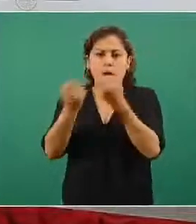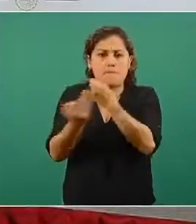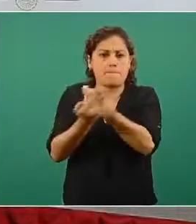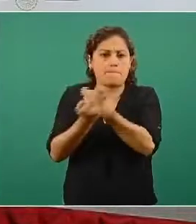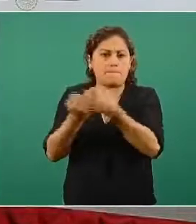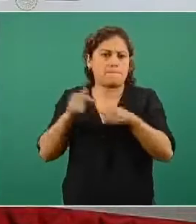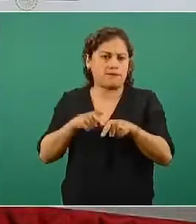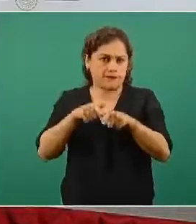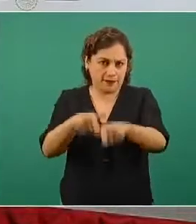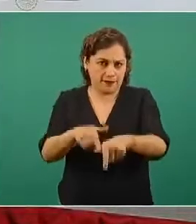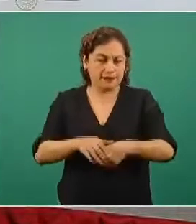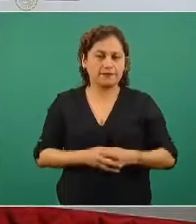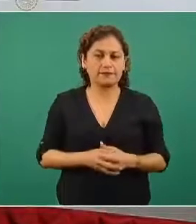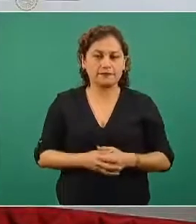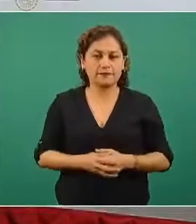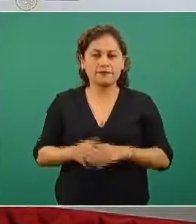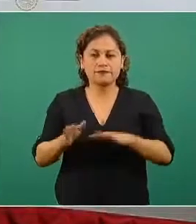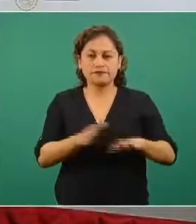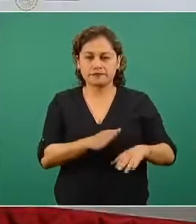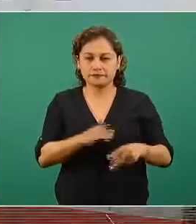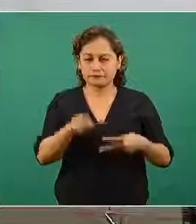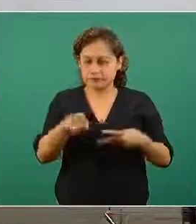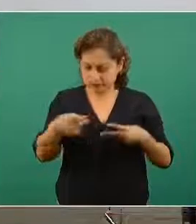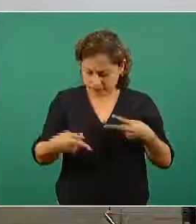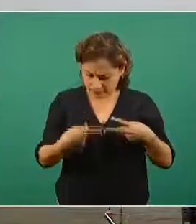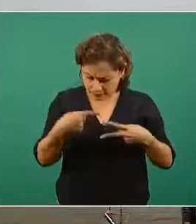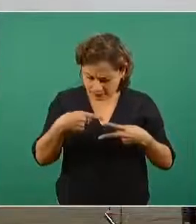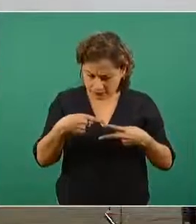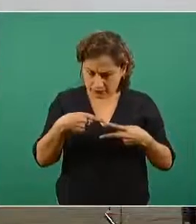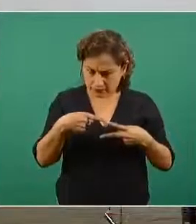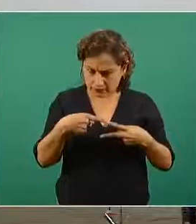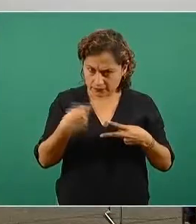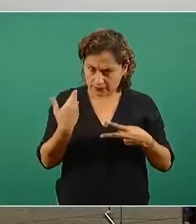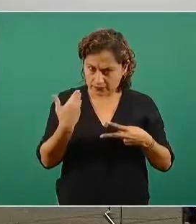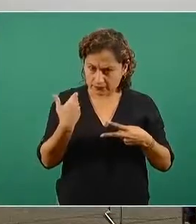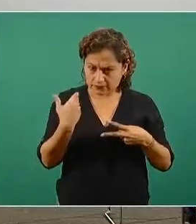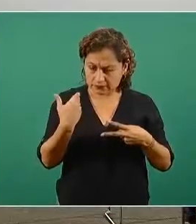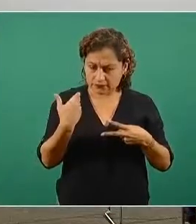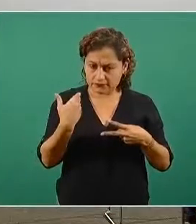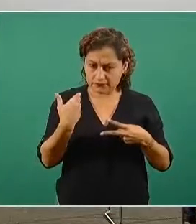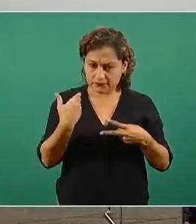teníamos una pregunta previa de vacuna. Sí.